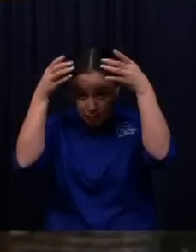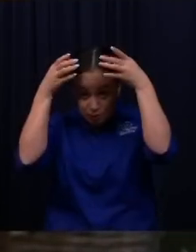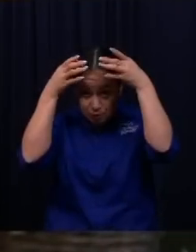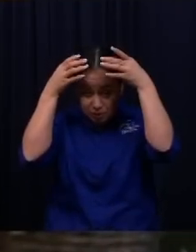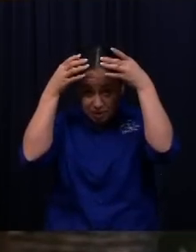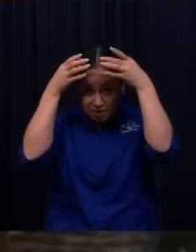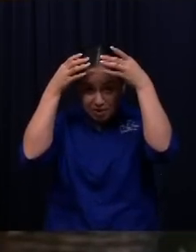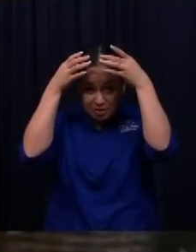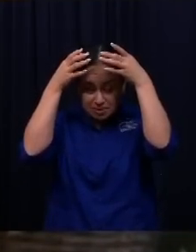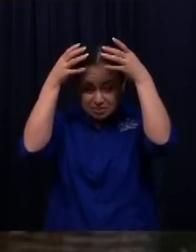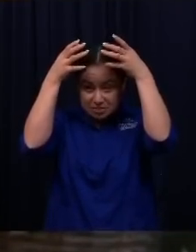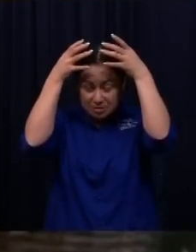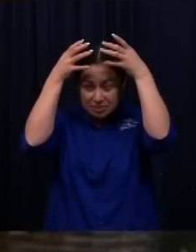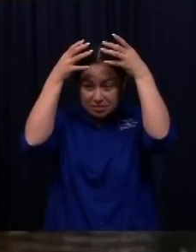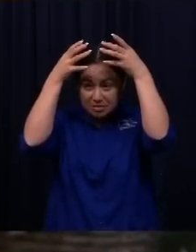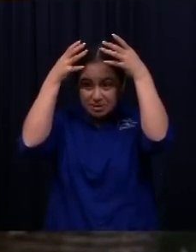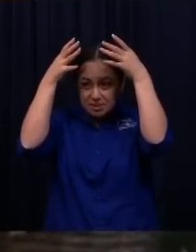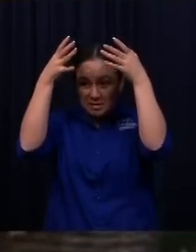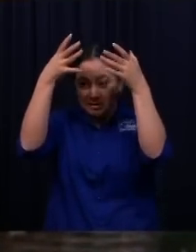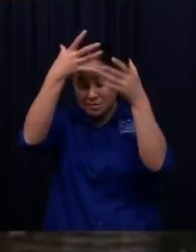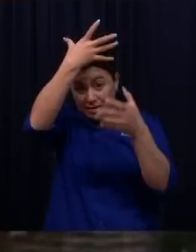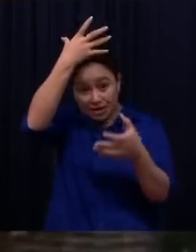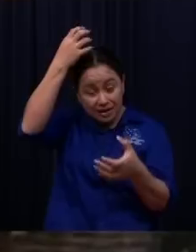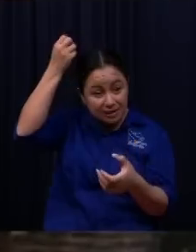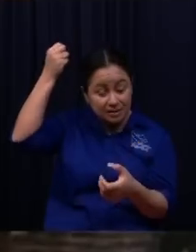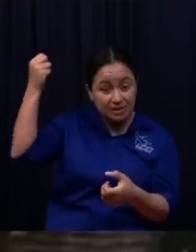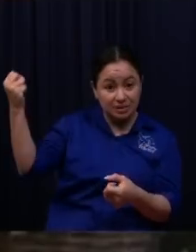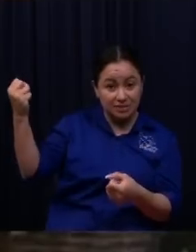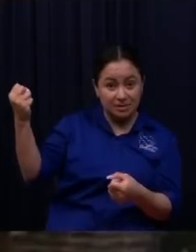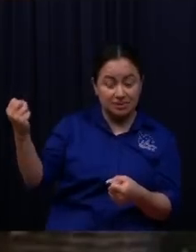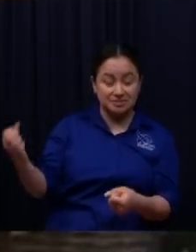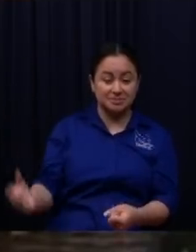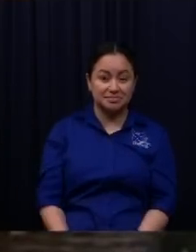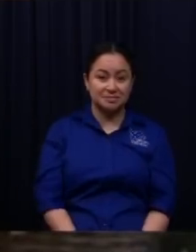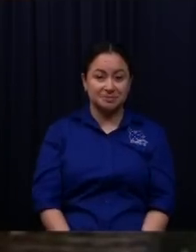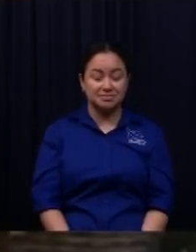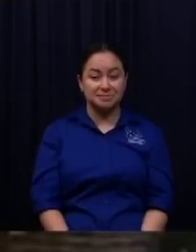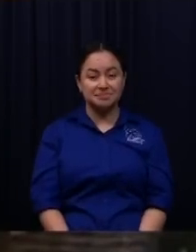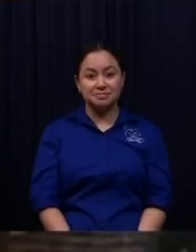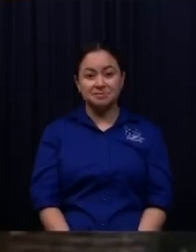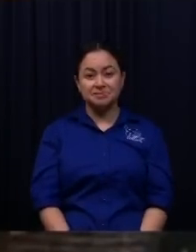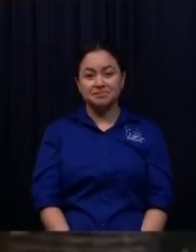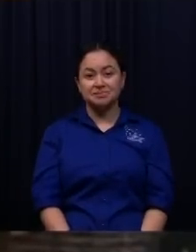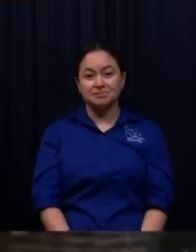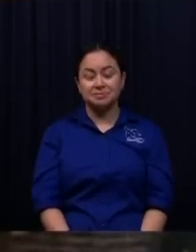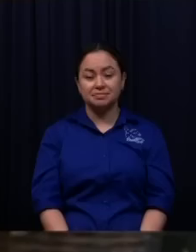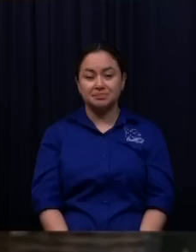Ah, yo creo que la nuestra vamos a pelear para que nadie la tome, ¿verdad? Miremos otra cosa.